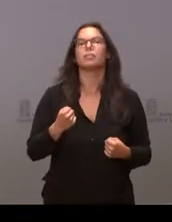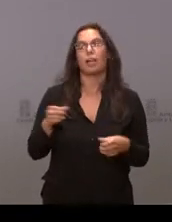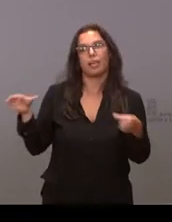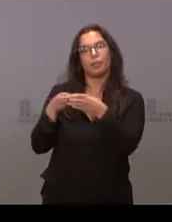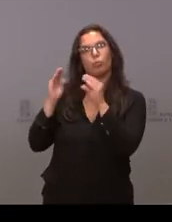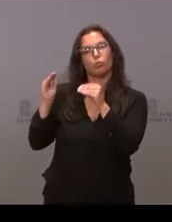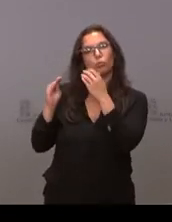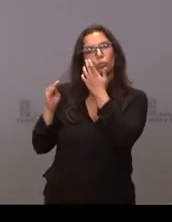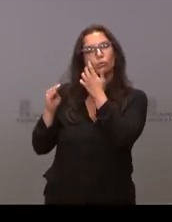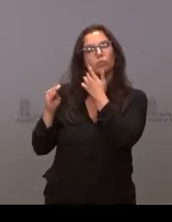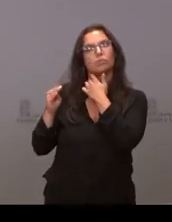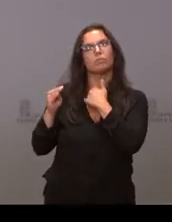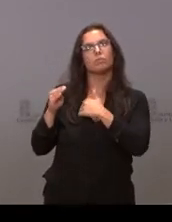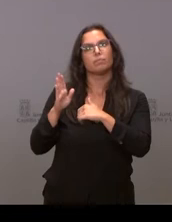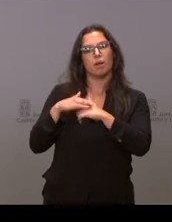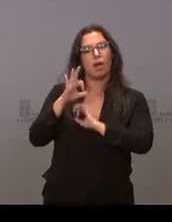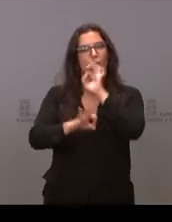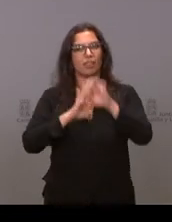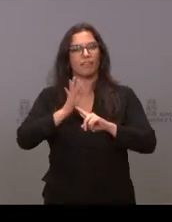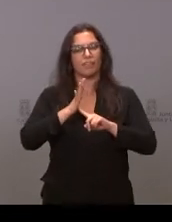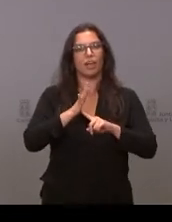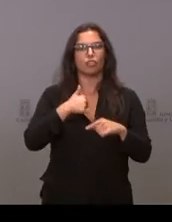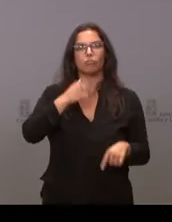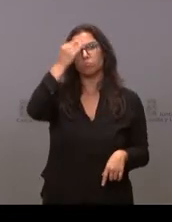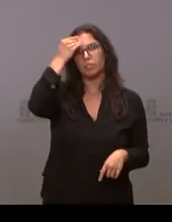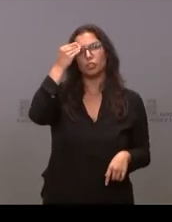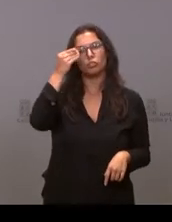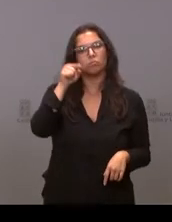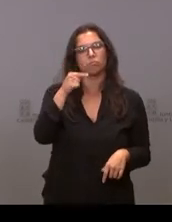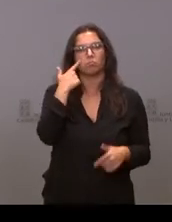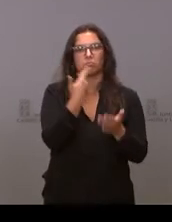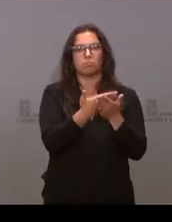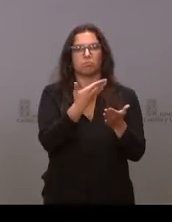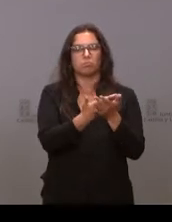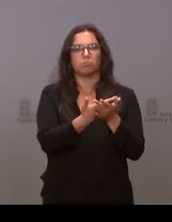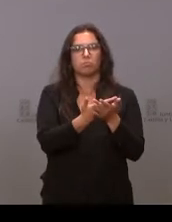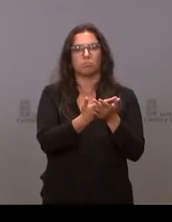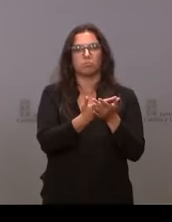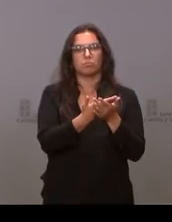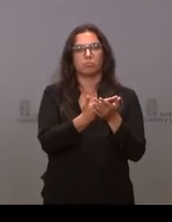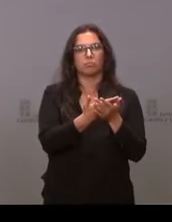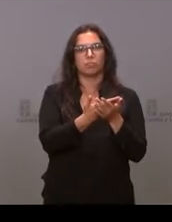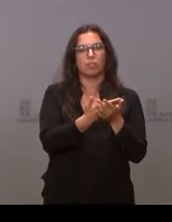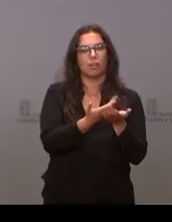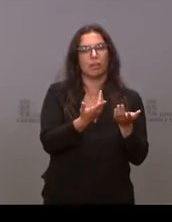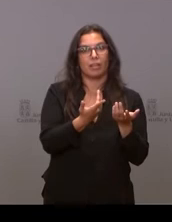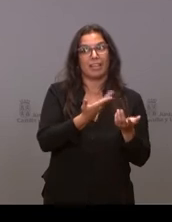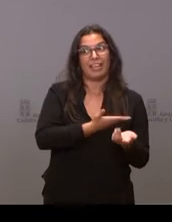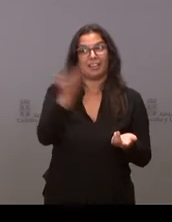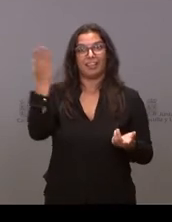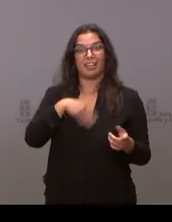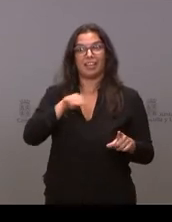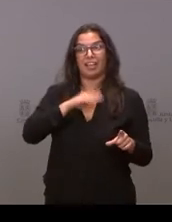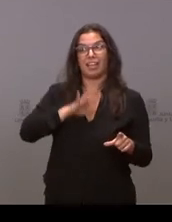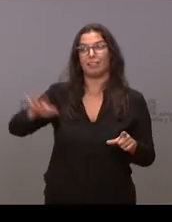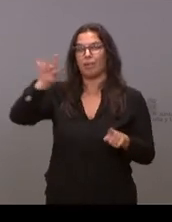equipo al llevar a cabo esta feria, pues creo que muestra claramente el sentido que otros a lo largo y ancho de España van